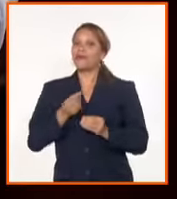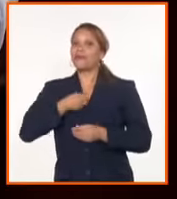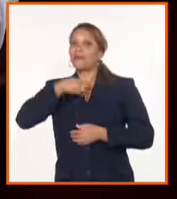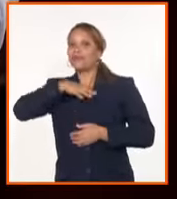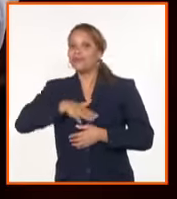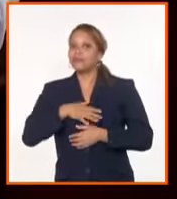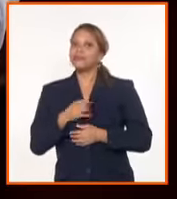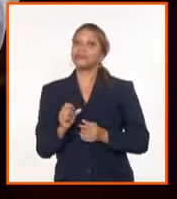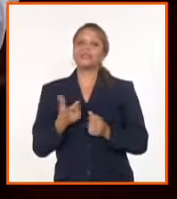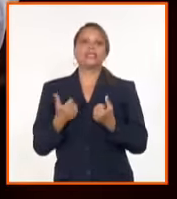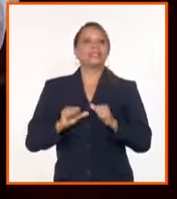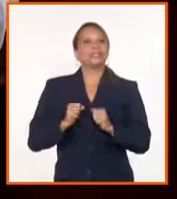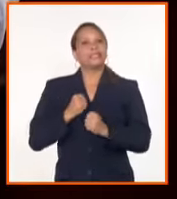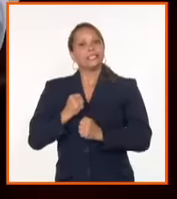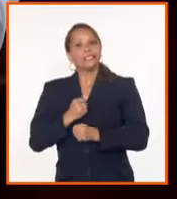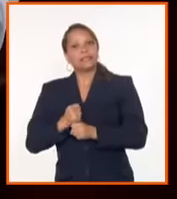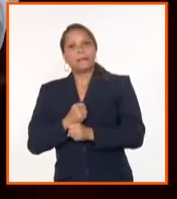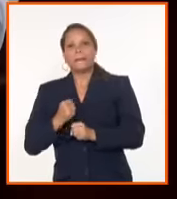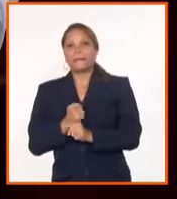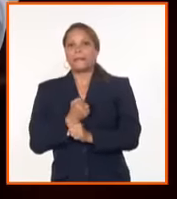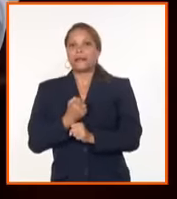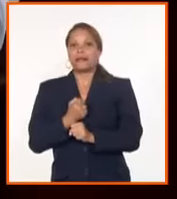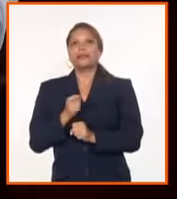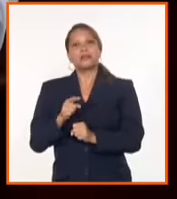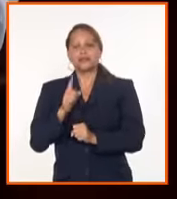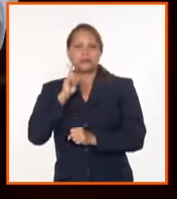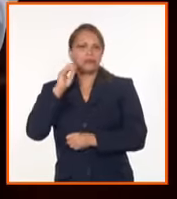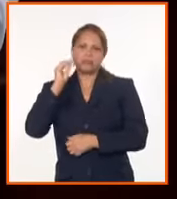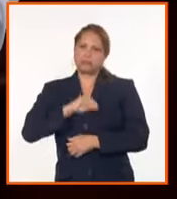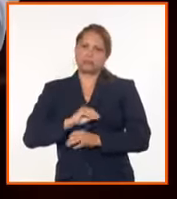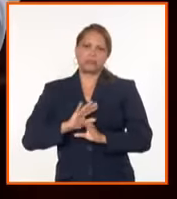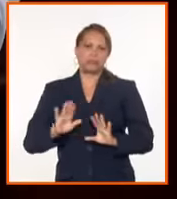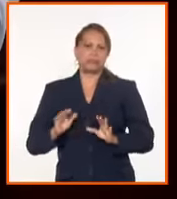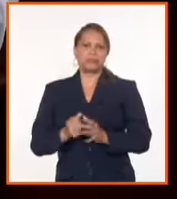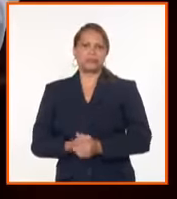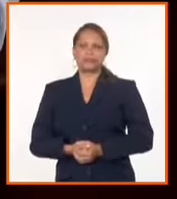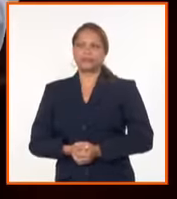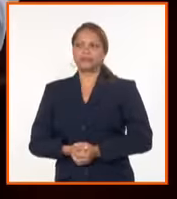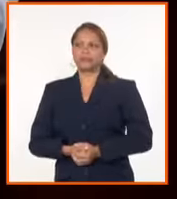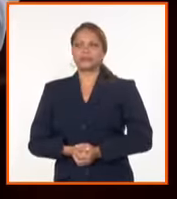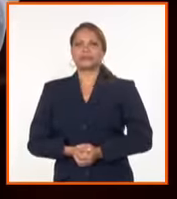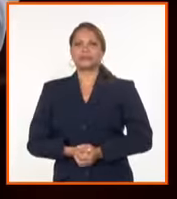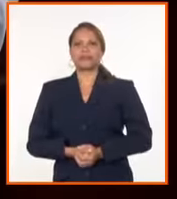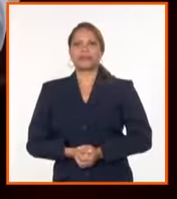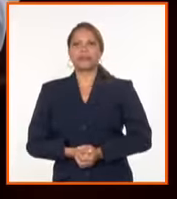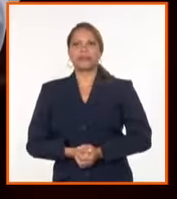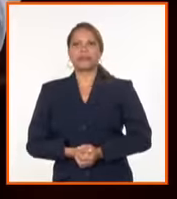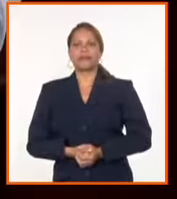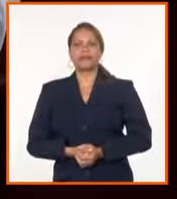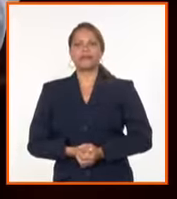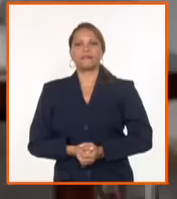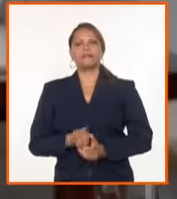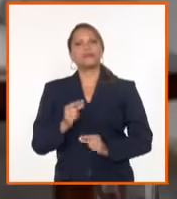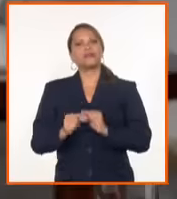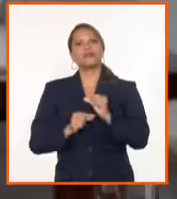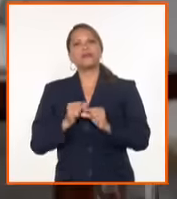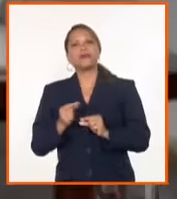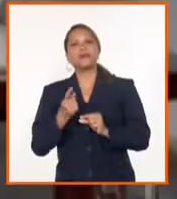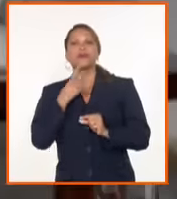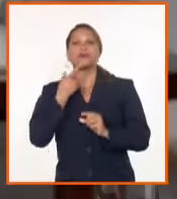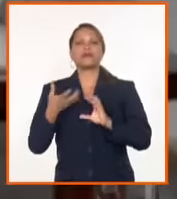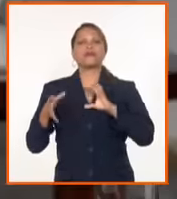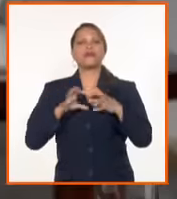a la derrota. Y esas son convicciones que tengo profundamente estructuradas en mi vida, en mi manera de